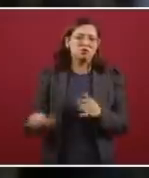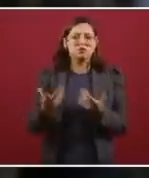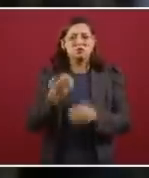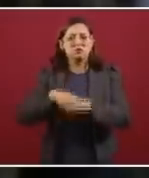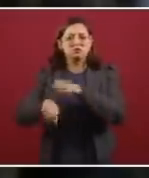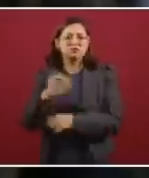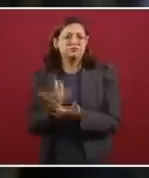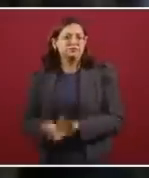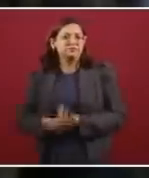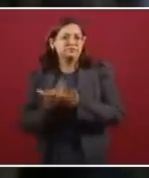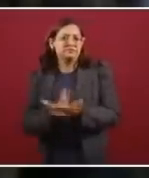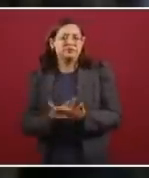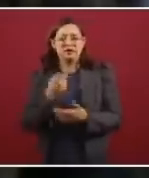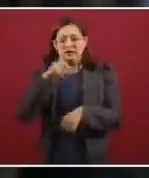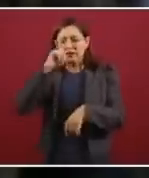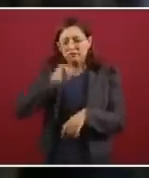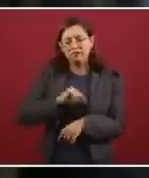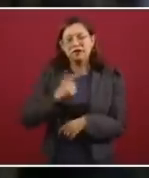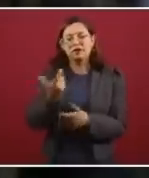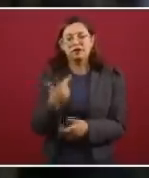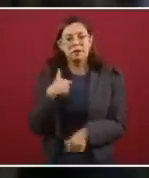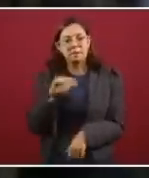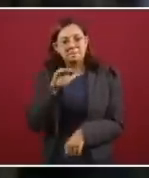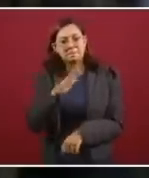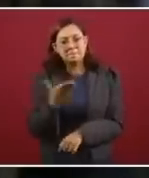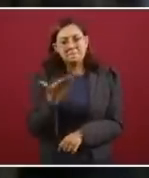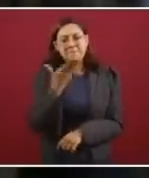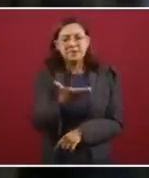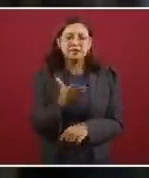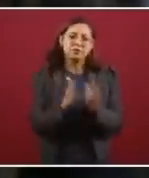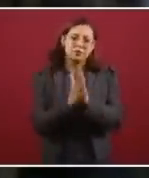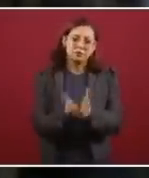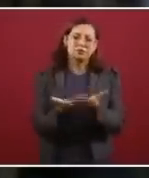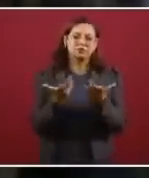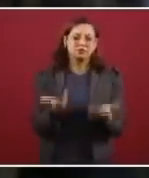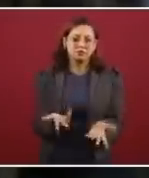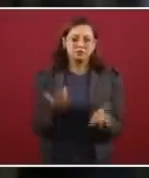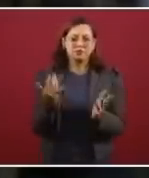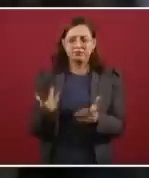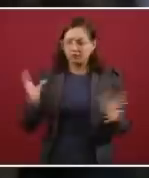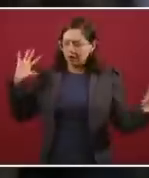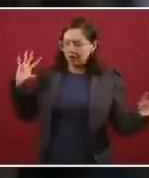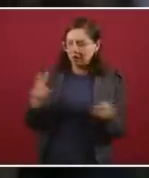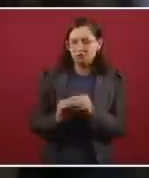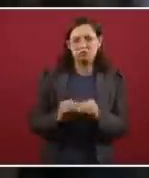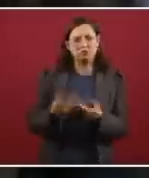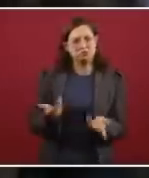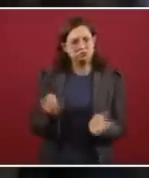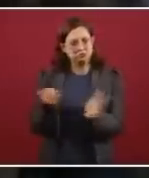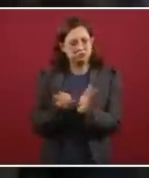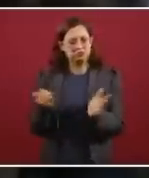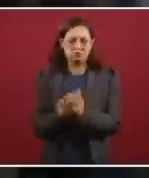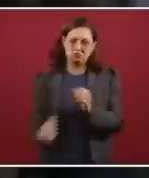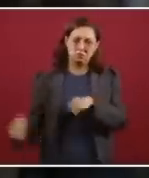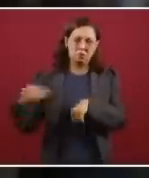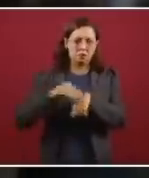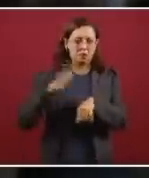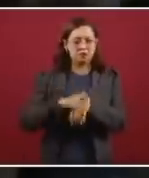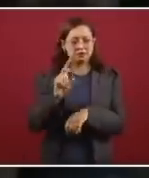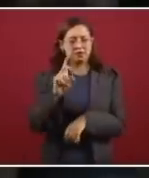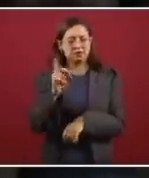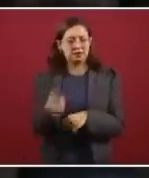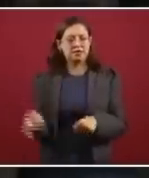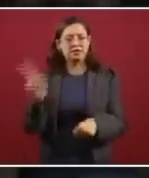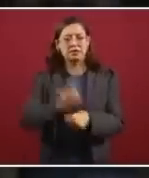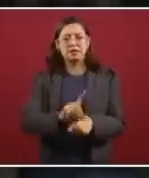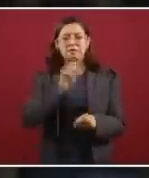empresas. Y entonces ellos piden por lo pronto, o por lo menos, que les den intereses por todo lo que se llega a retrasar más de 30 días. Y en el caso,